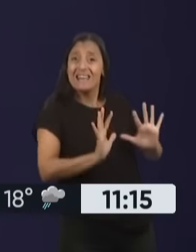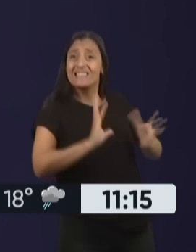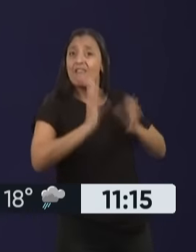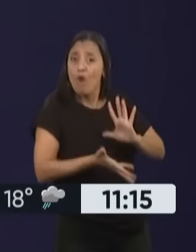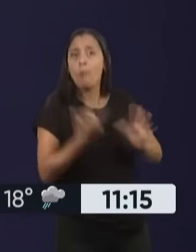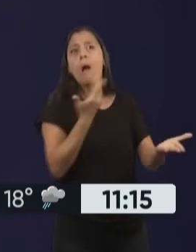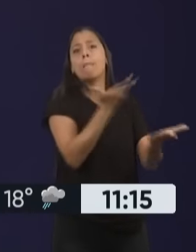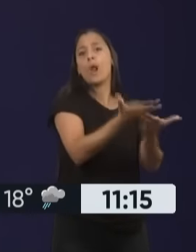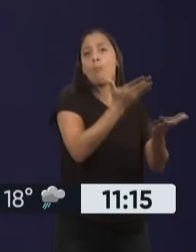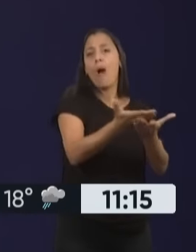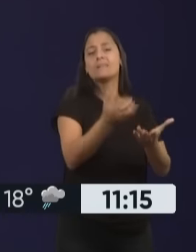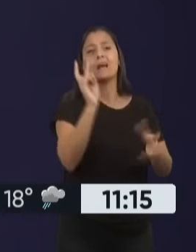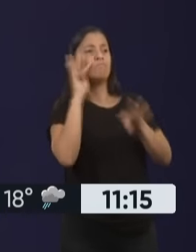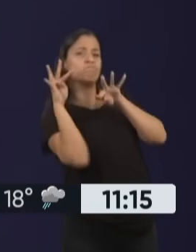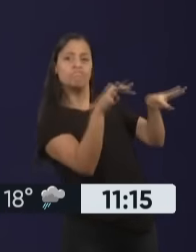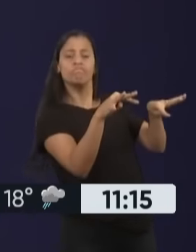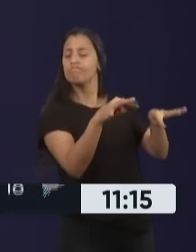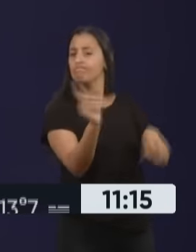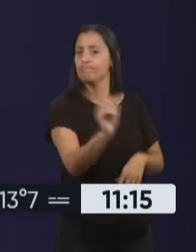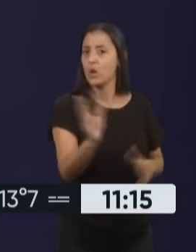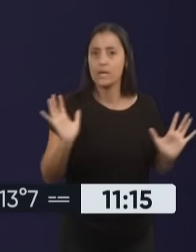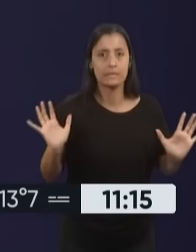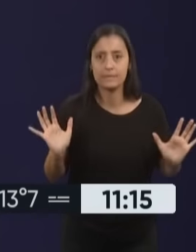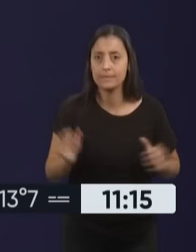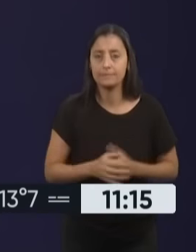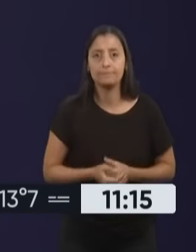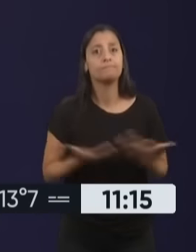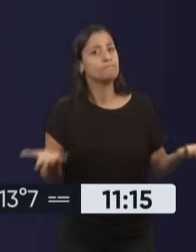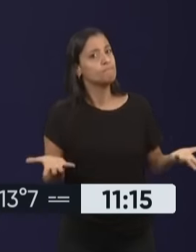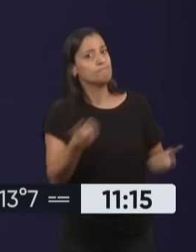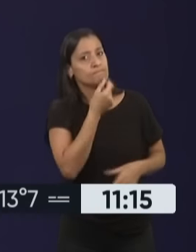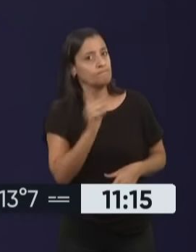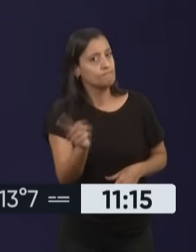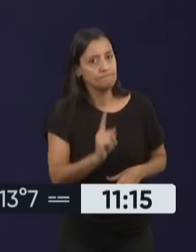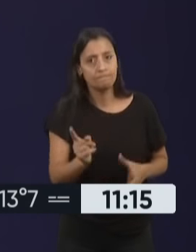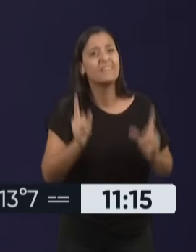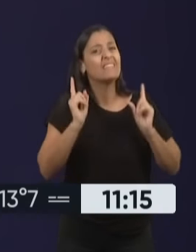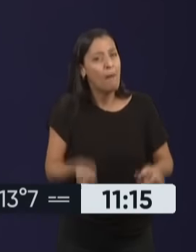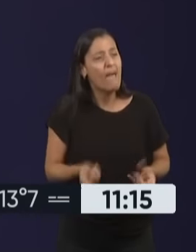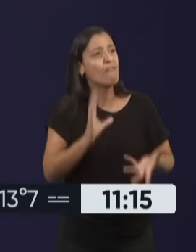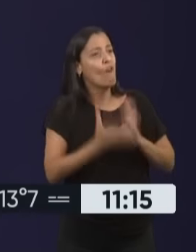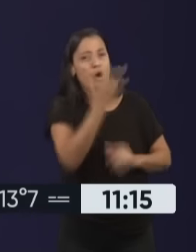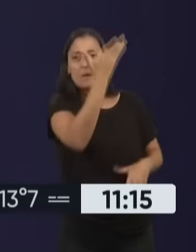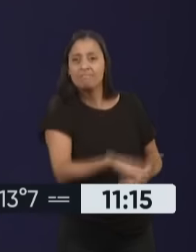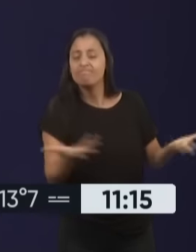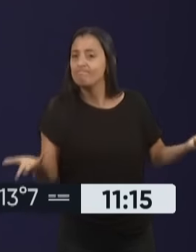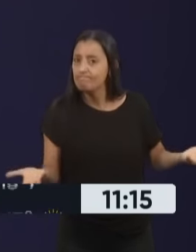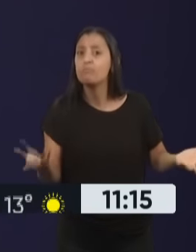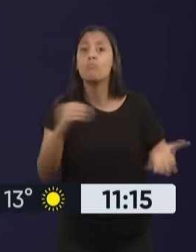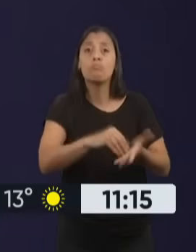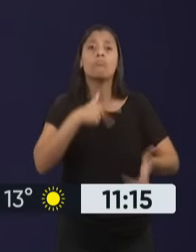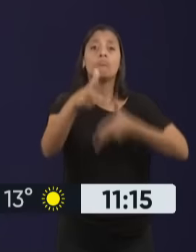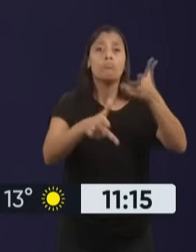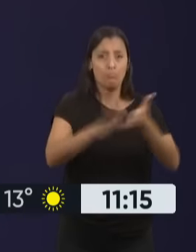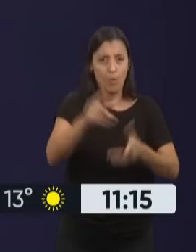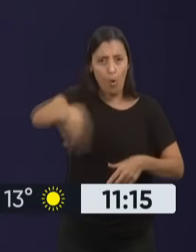que se lo presentaron a la sociedad no me parece que rayó lo desagradable y mucho más agradable y esto lo hablo porque también han